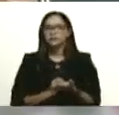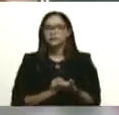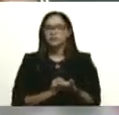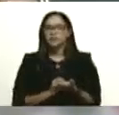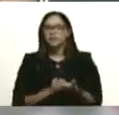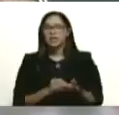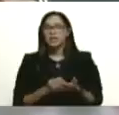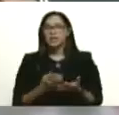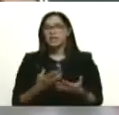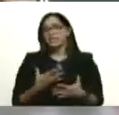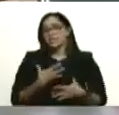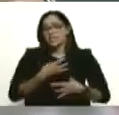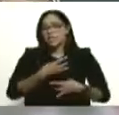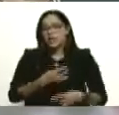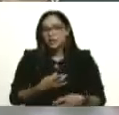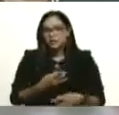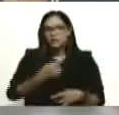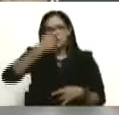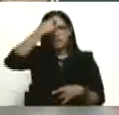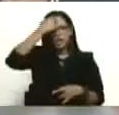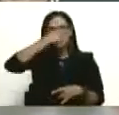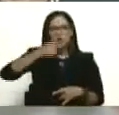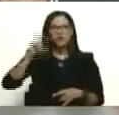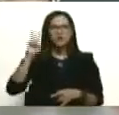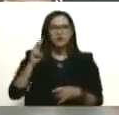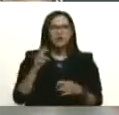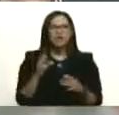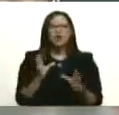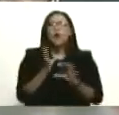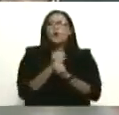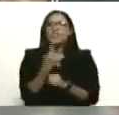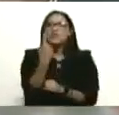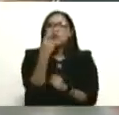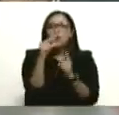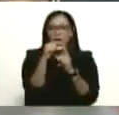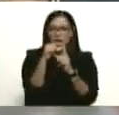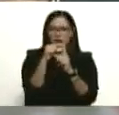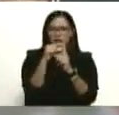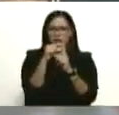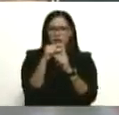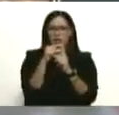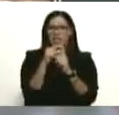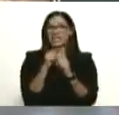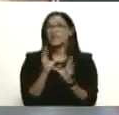aspirar a que el pueblo venezolano les crea una palabra y les compre